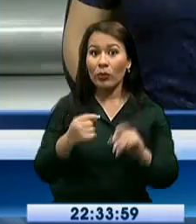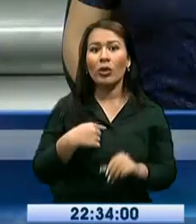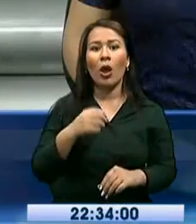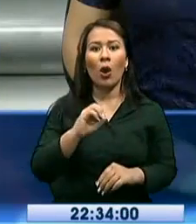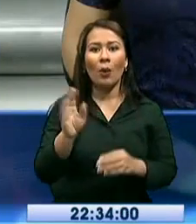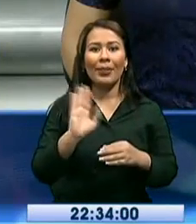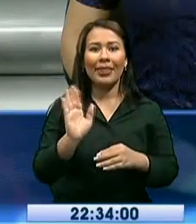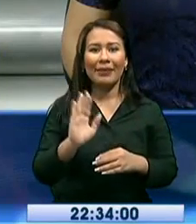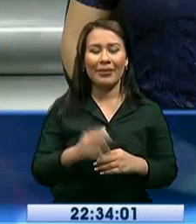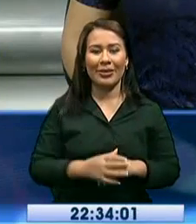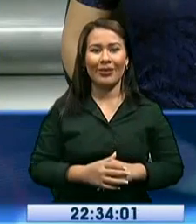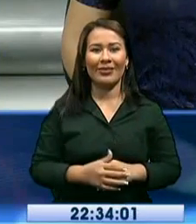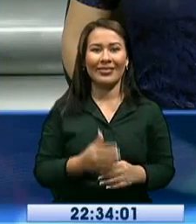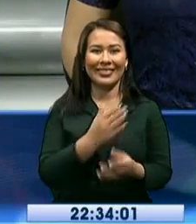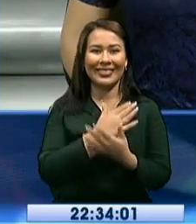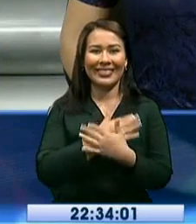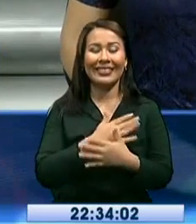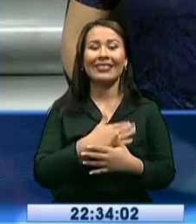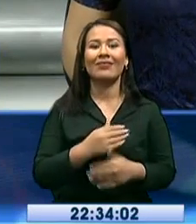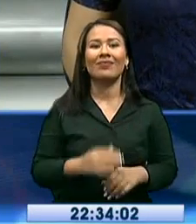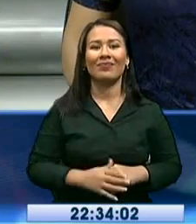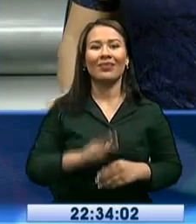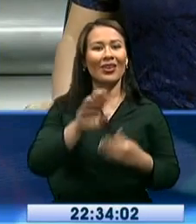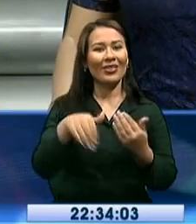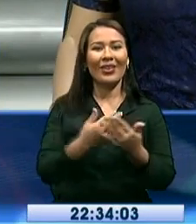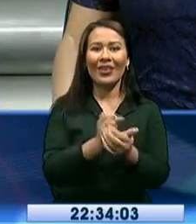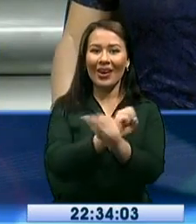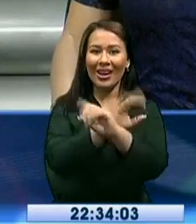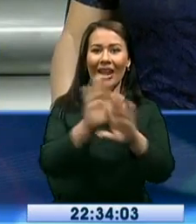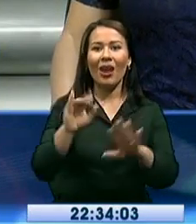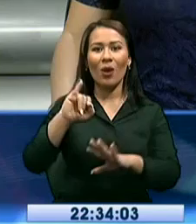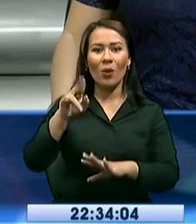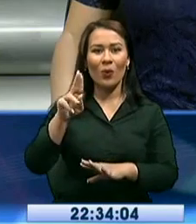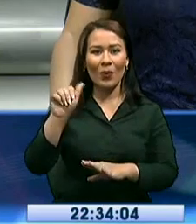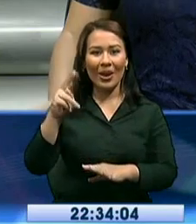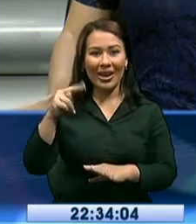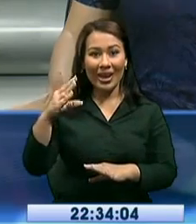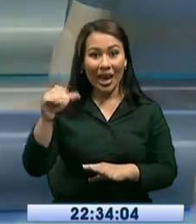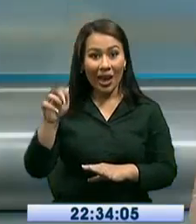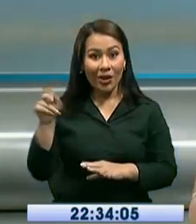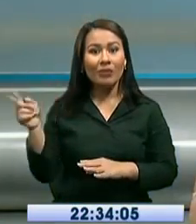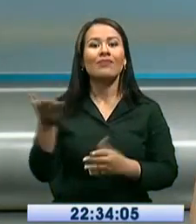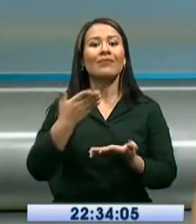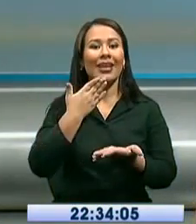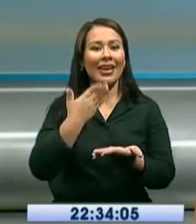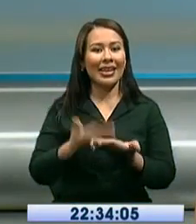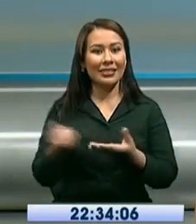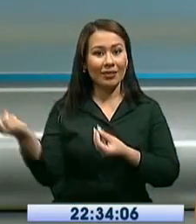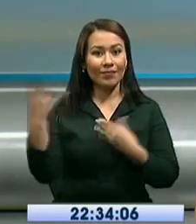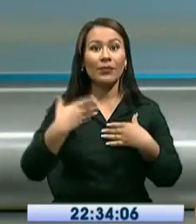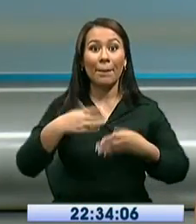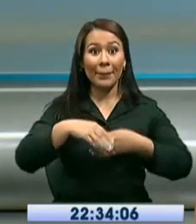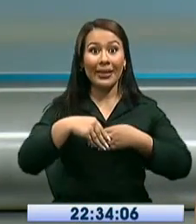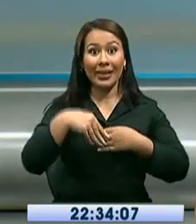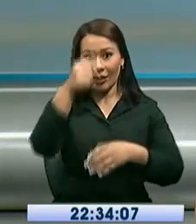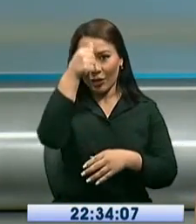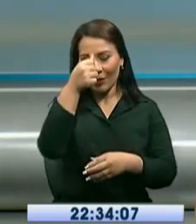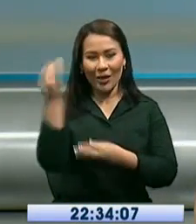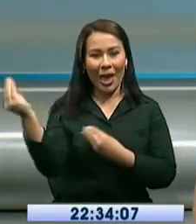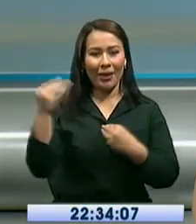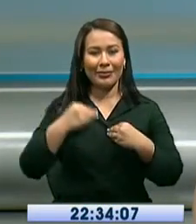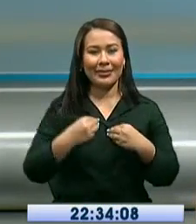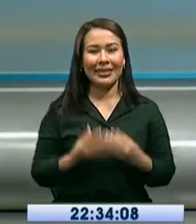desde Lima, Perú, con un caluroso abrazo. Todo ha quedado claro, Juan Carlos, y estaremos pendientes de ese resultado electoral. Te agradecemos por el